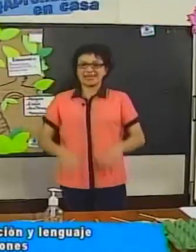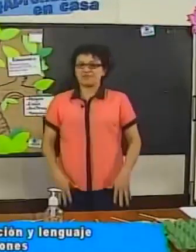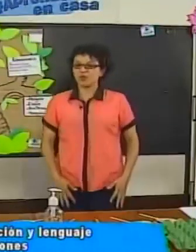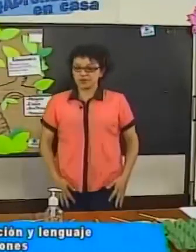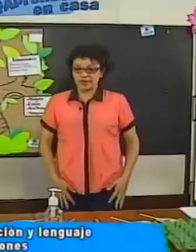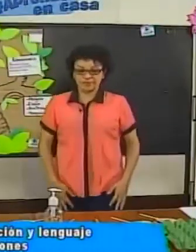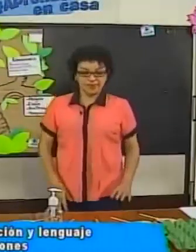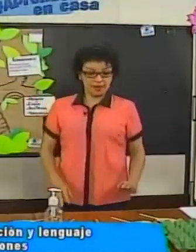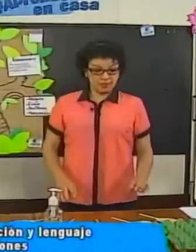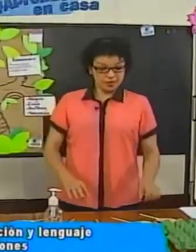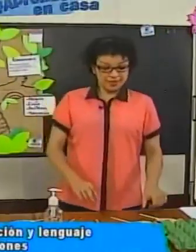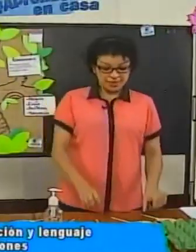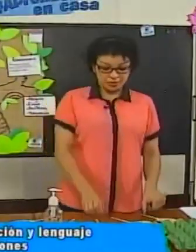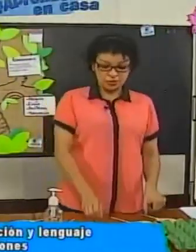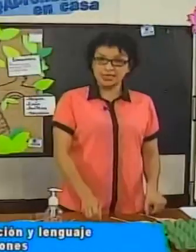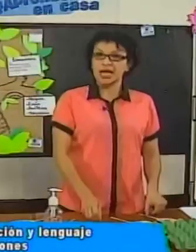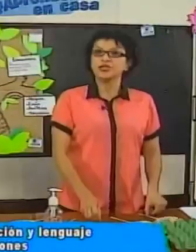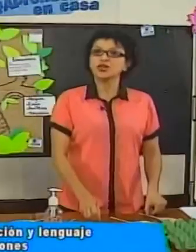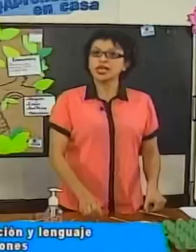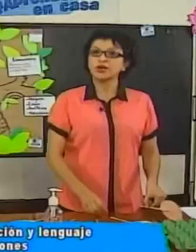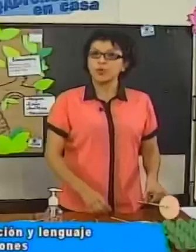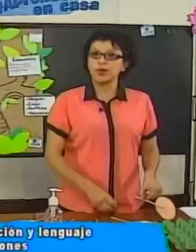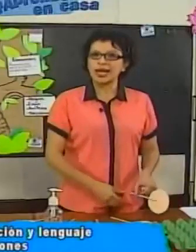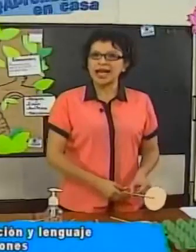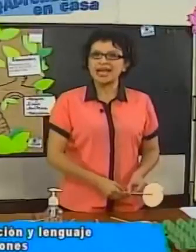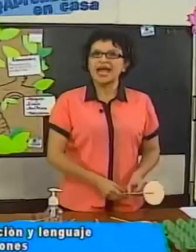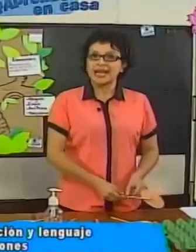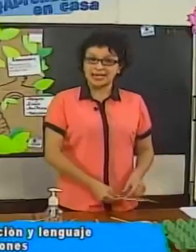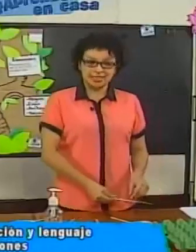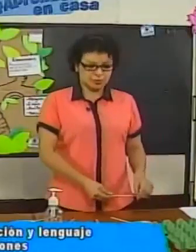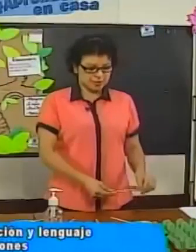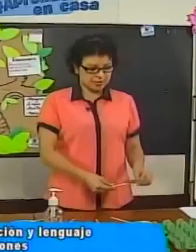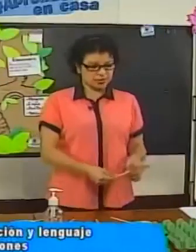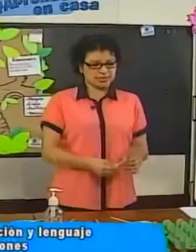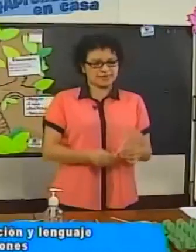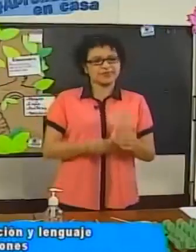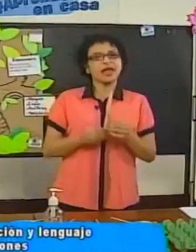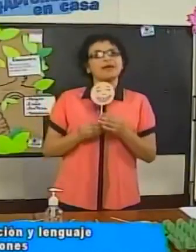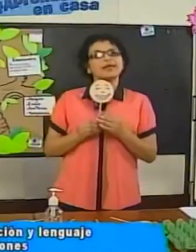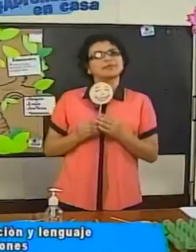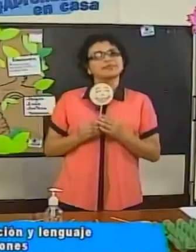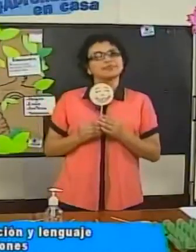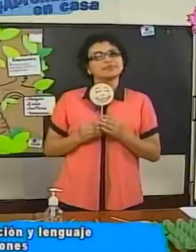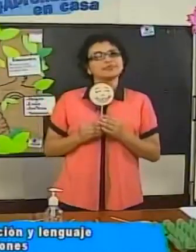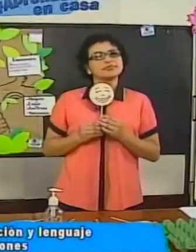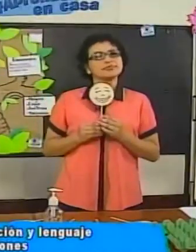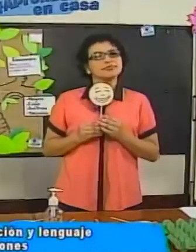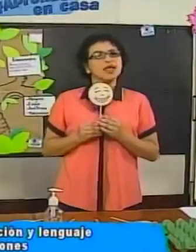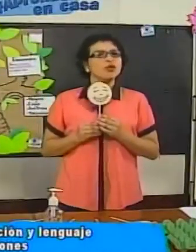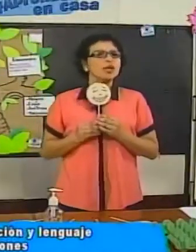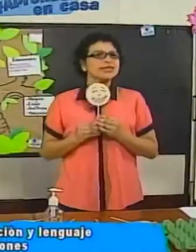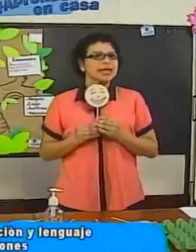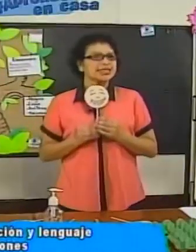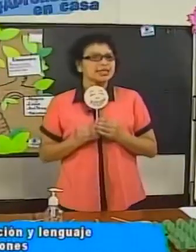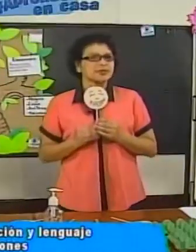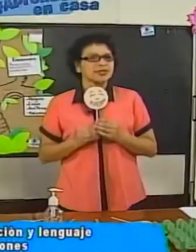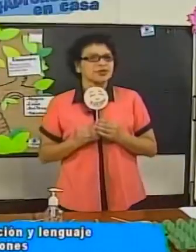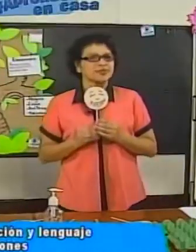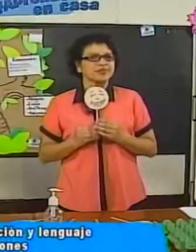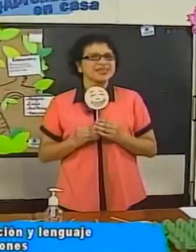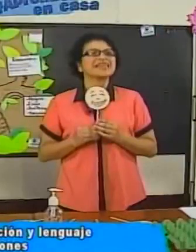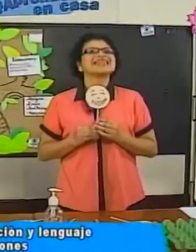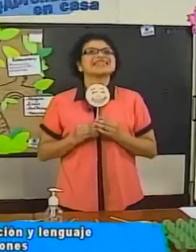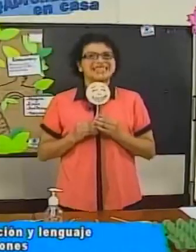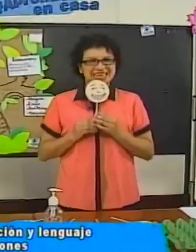Excelente. Muy bien. Vamos a ver entonces. Yo tengo por acá las expresiones. A ver. ¿Cuál será esta